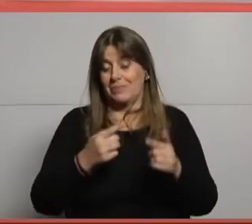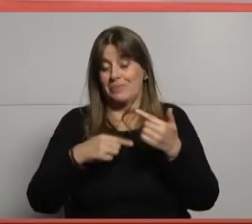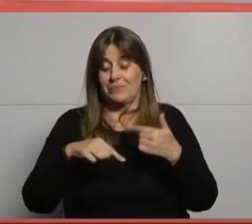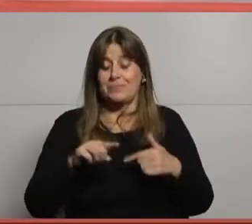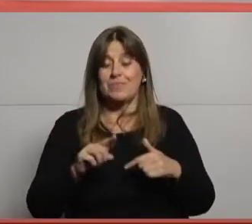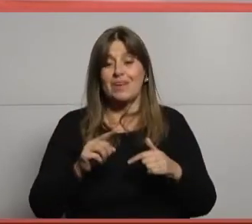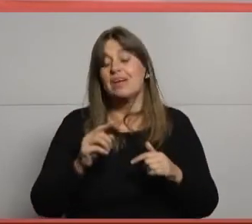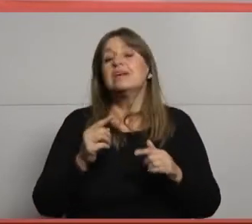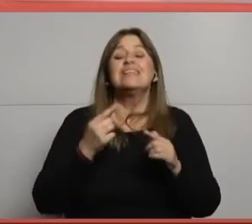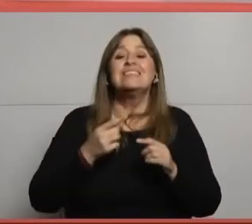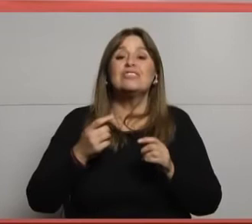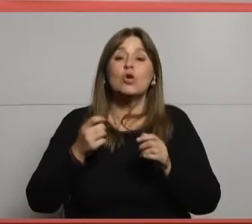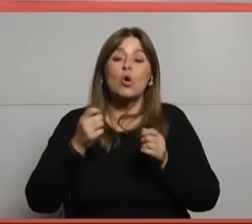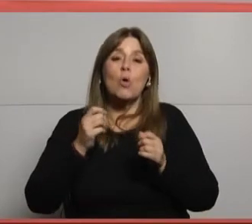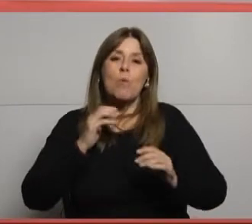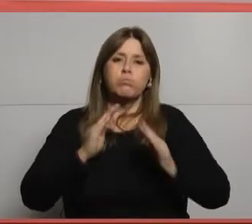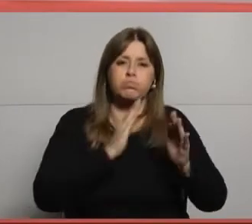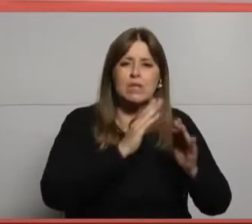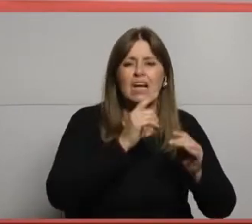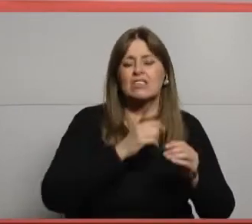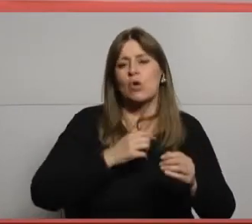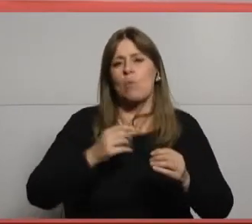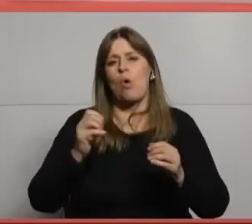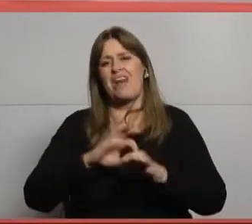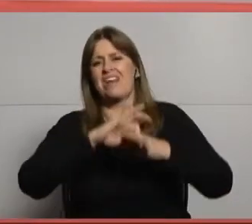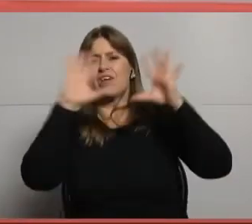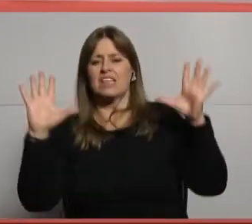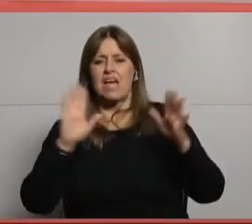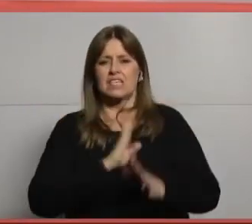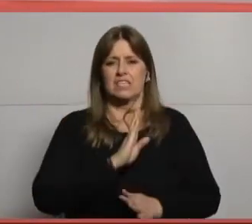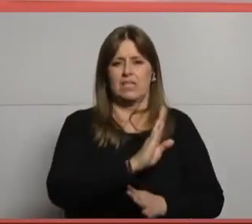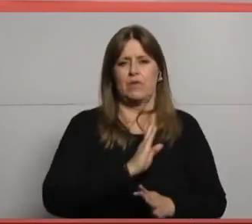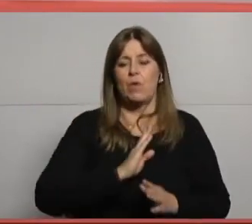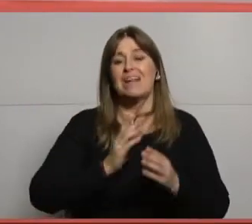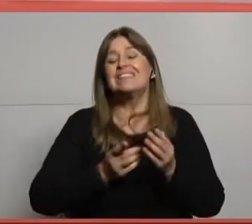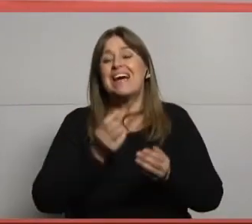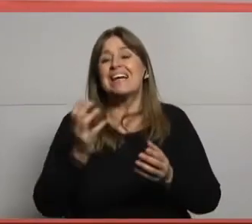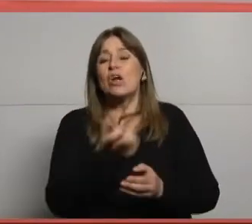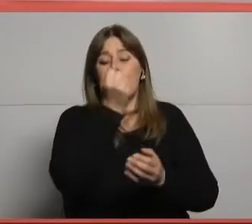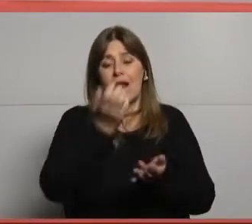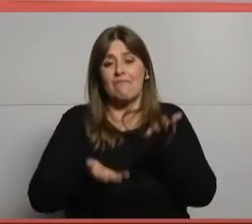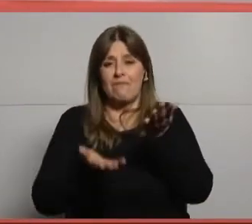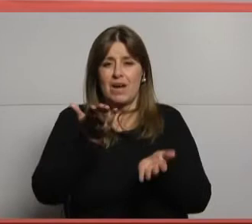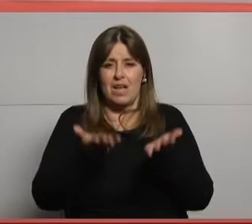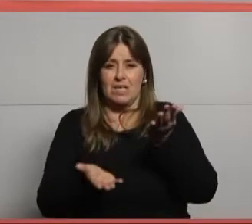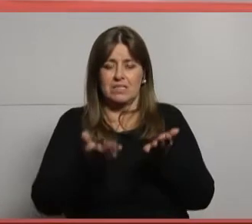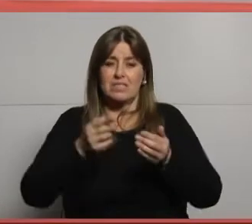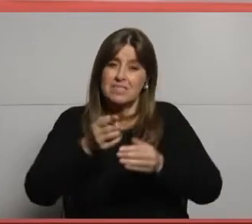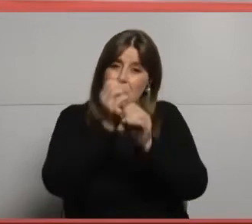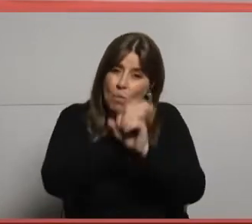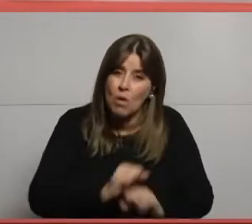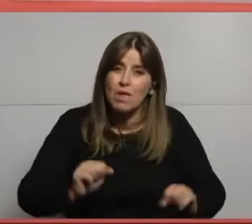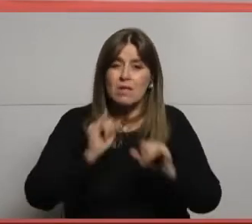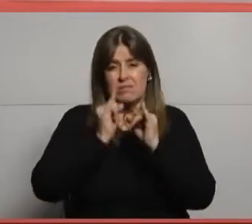eso es un ataque brutal a las libertades individuales. Exacto. Entonces hay que lograr ese balance. ¿Se puede? Yo creo que sí, que se puede, pero